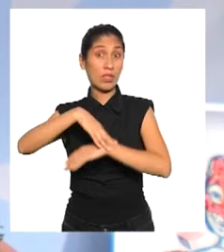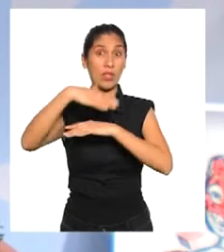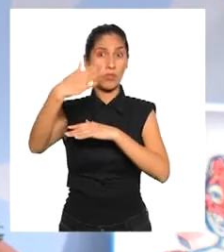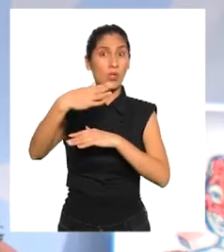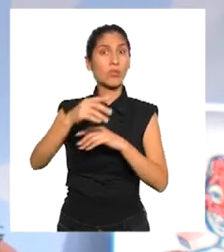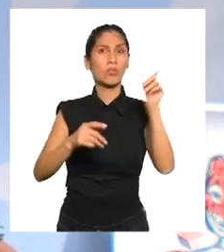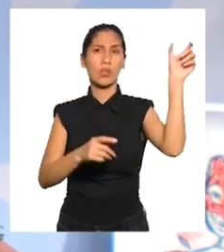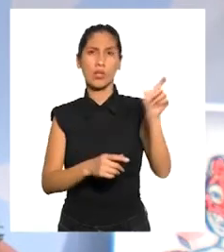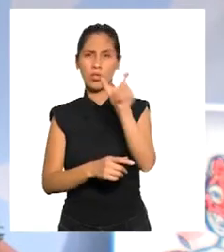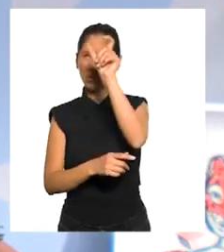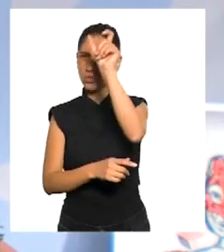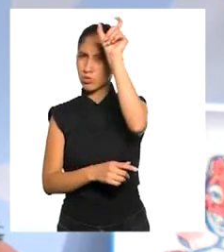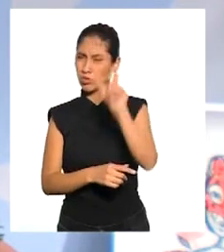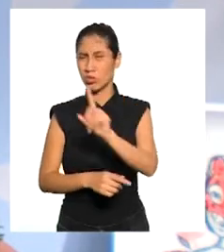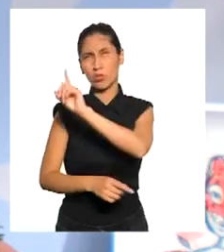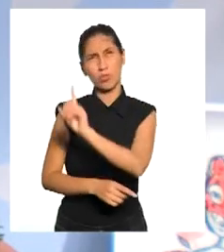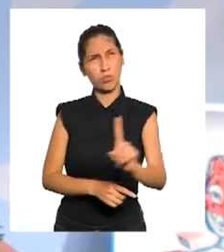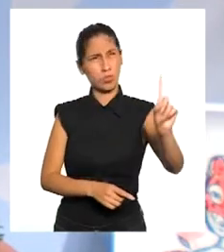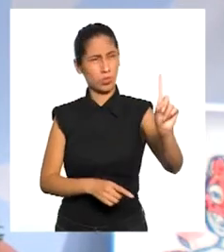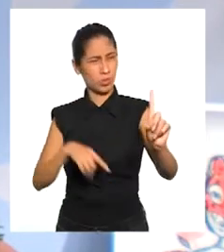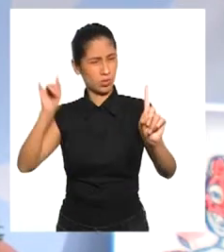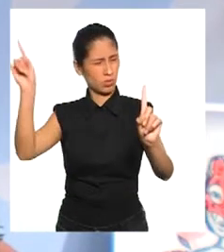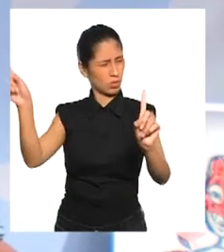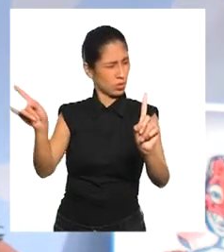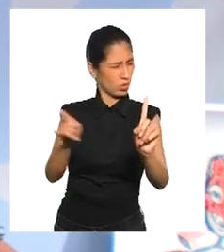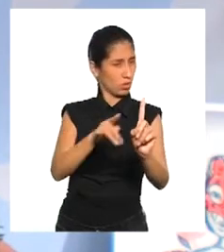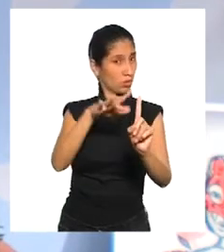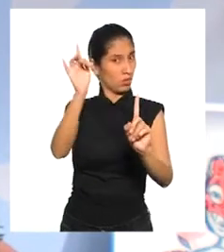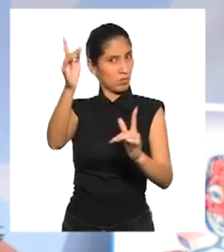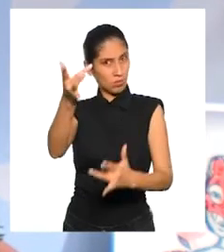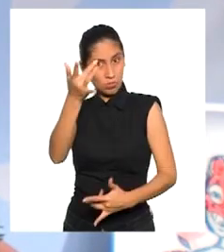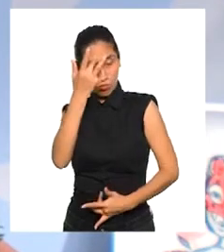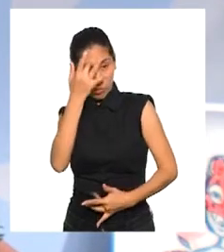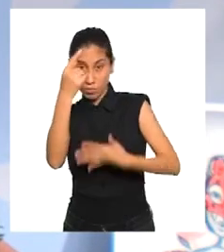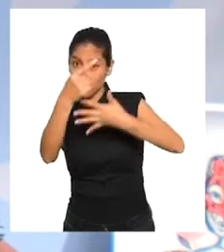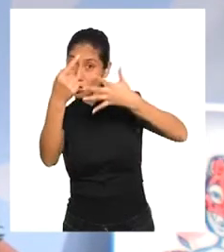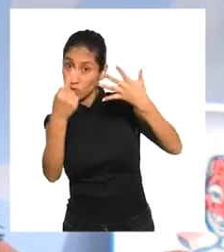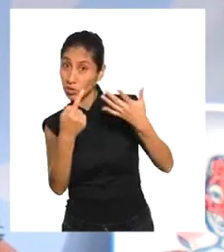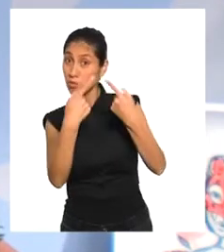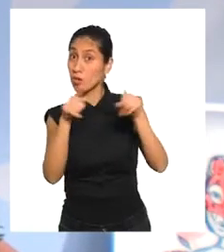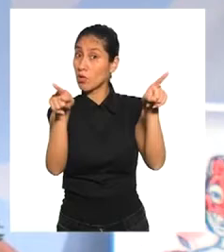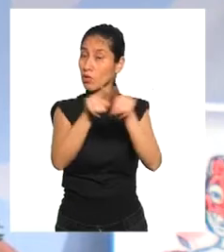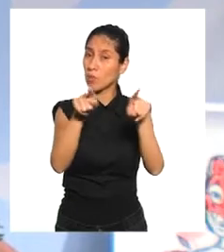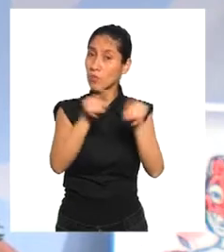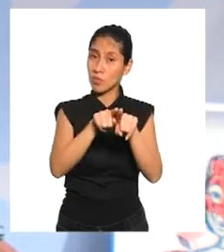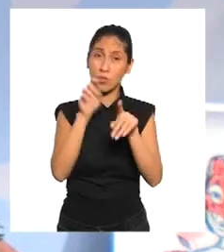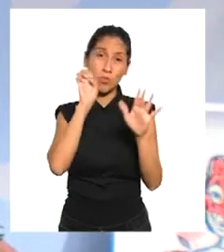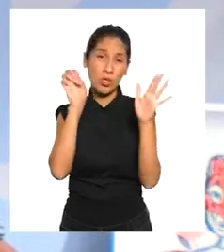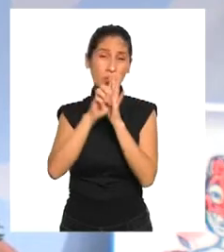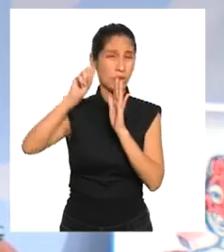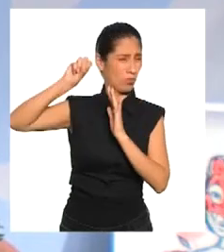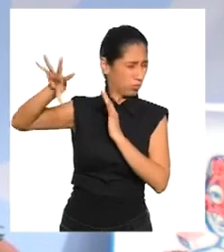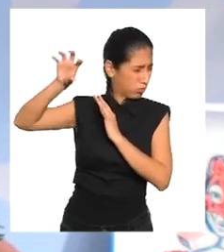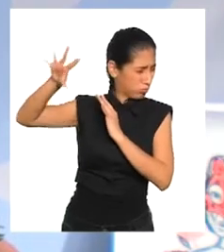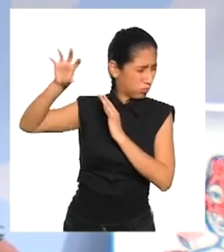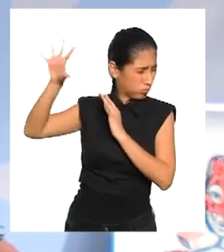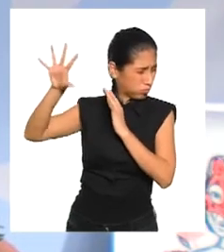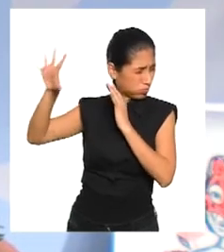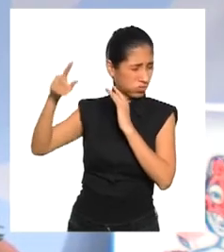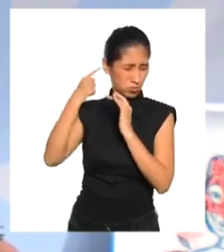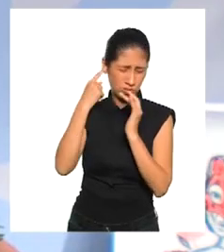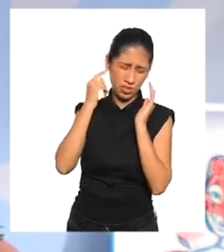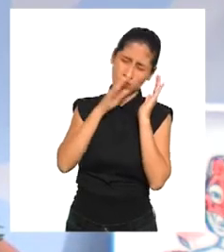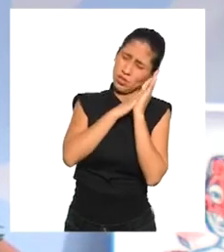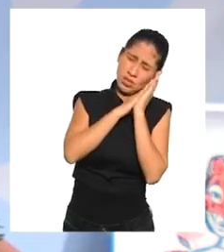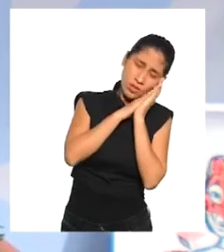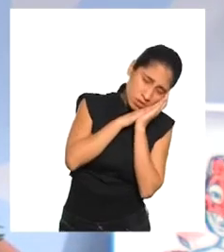las personas sobreexpuestas algunas enfermedades, pero también trastornos del sueño, ansiedad y